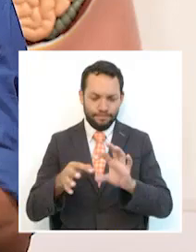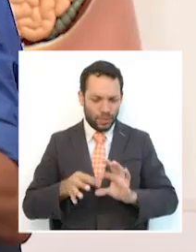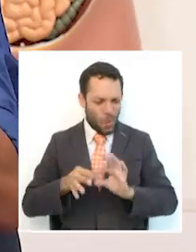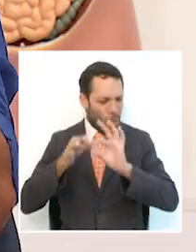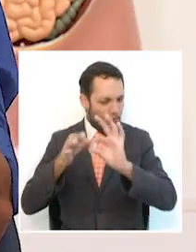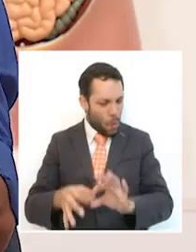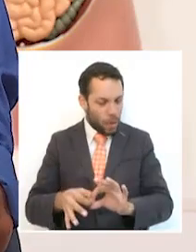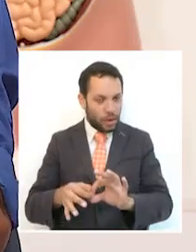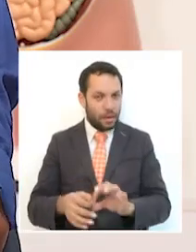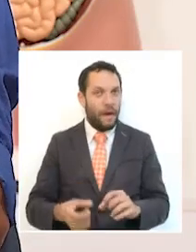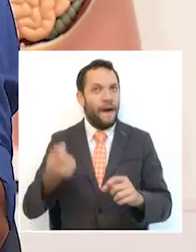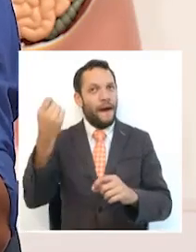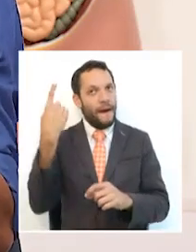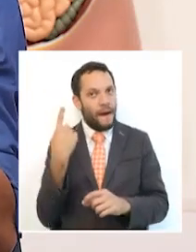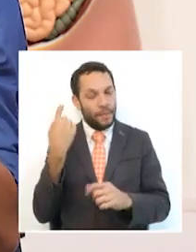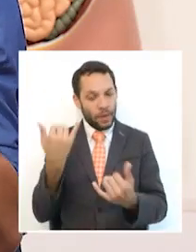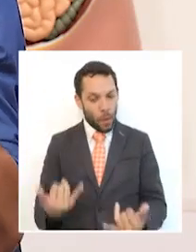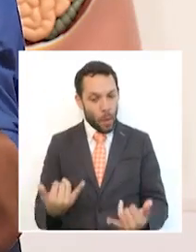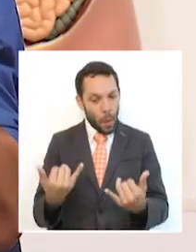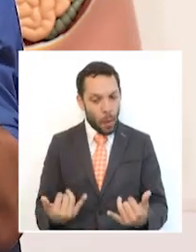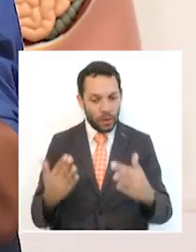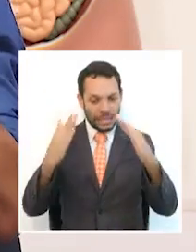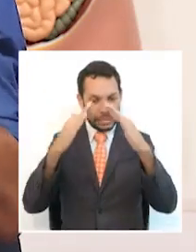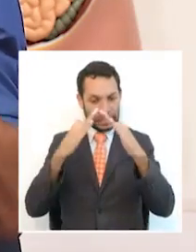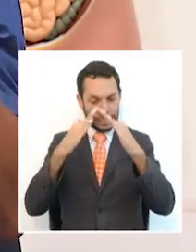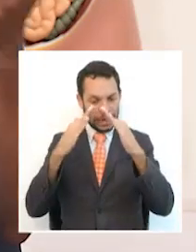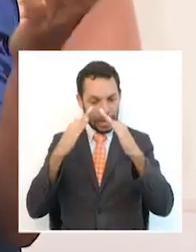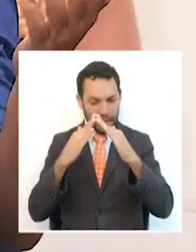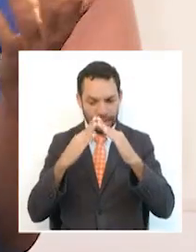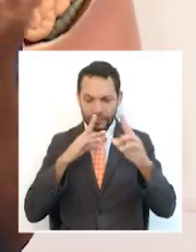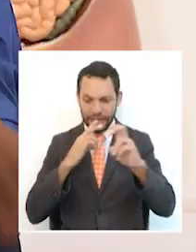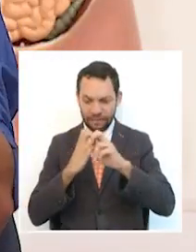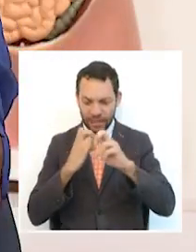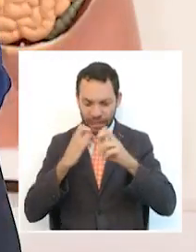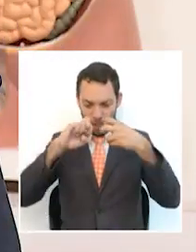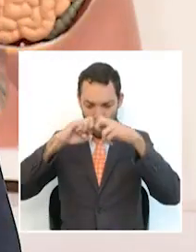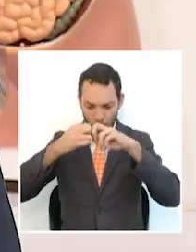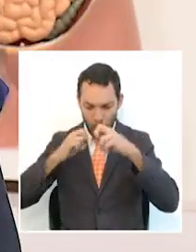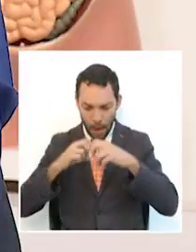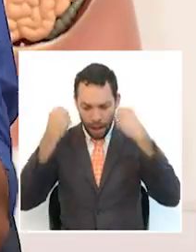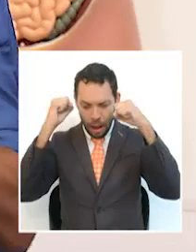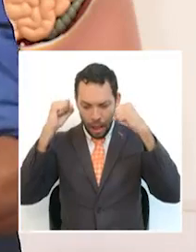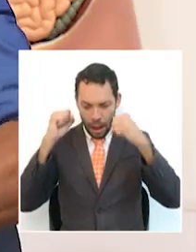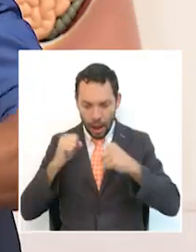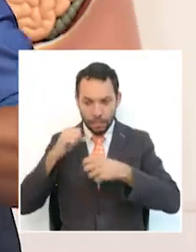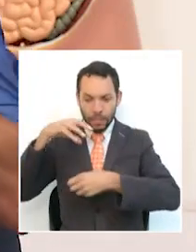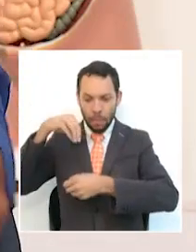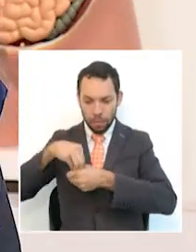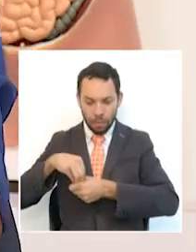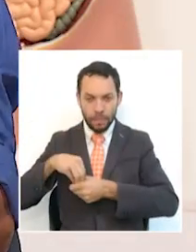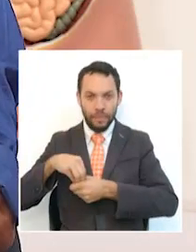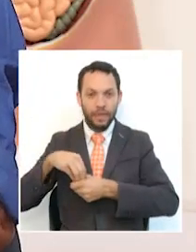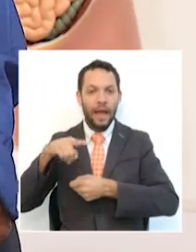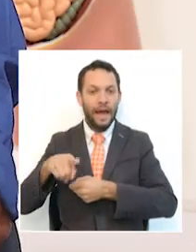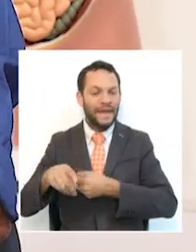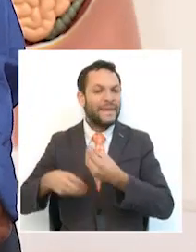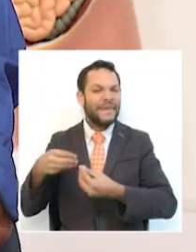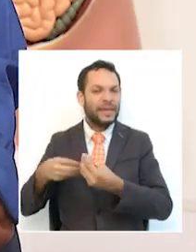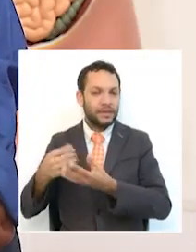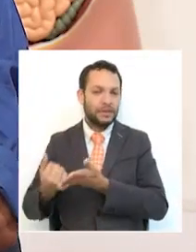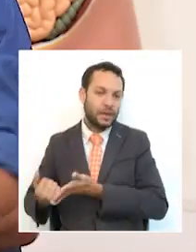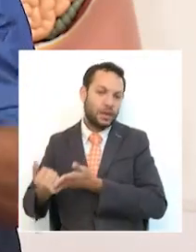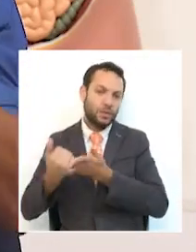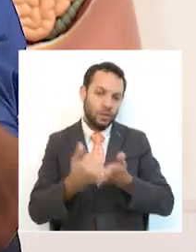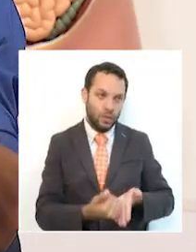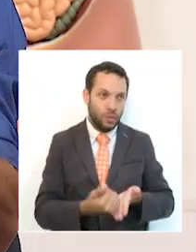entonces estos días que están aparentemente tan difíciles para muchas personas que están bajos como le subimos esa energía